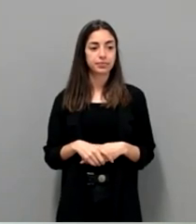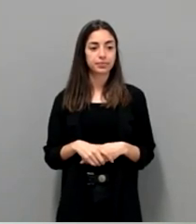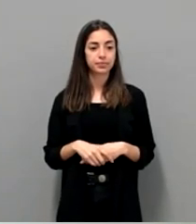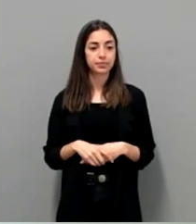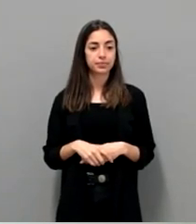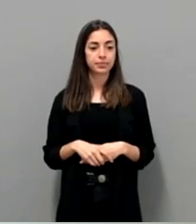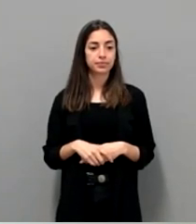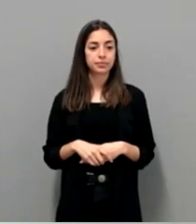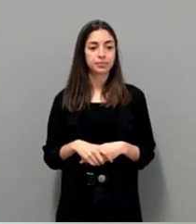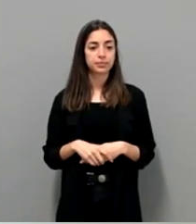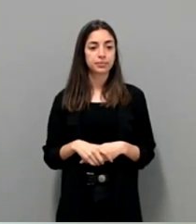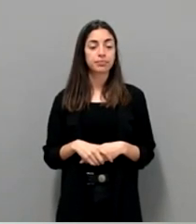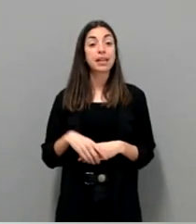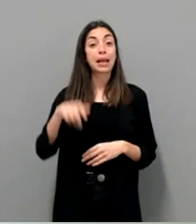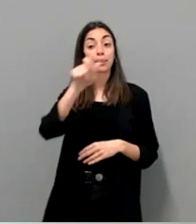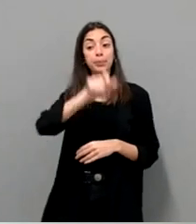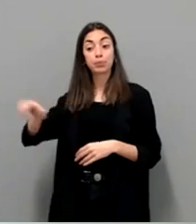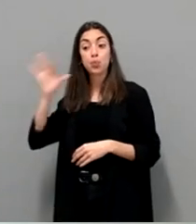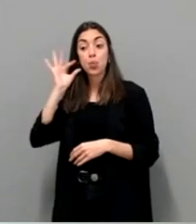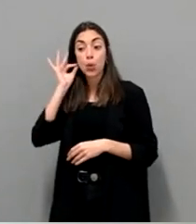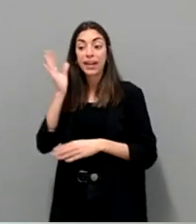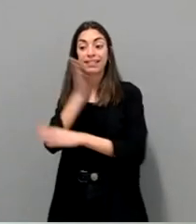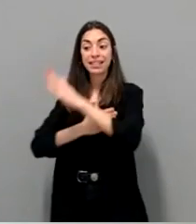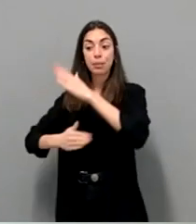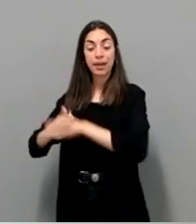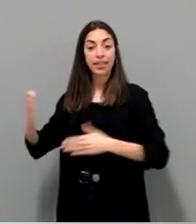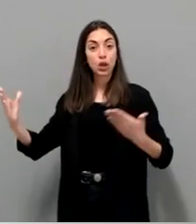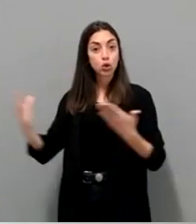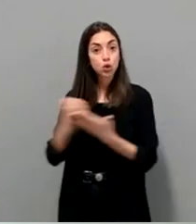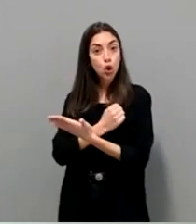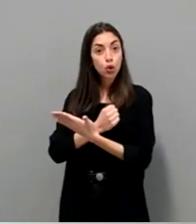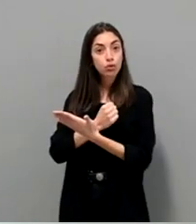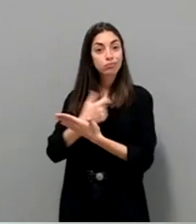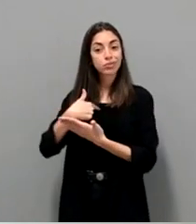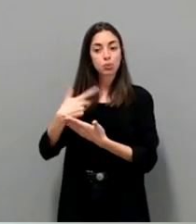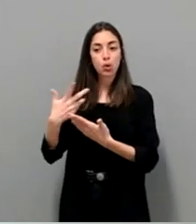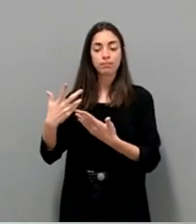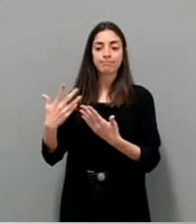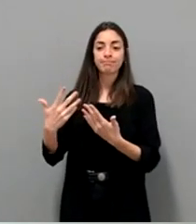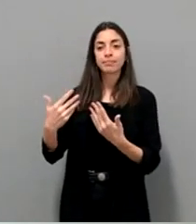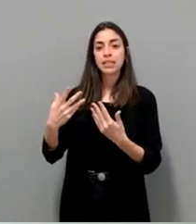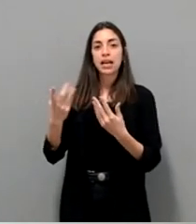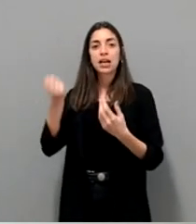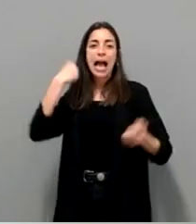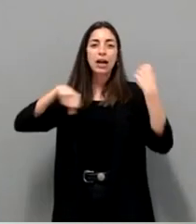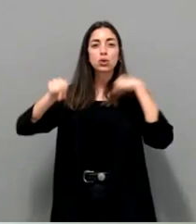A todas las mujeres con discapacidad nos tratan de modo diferente.